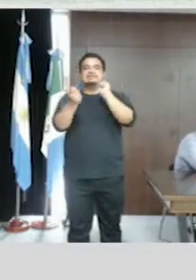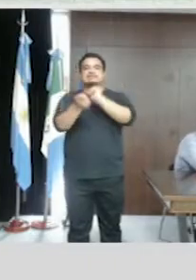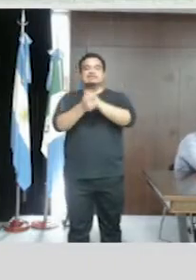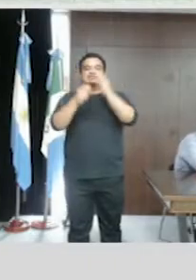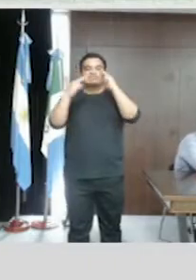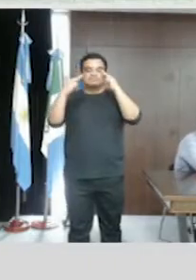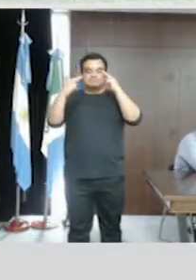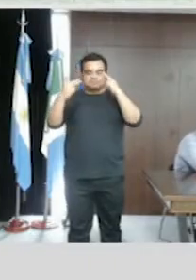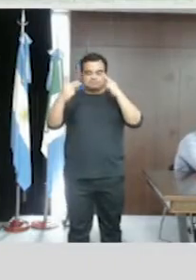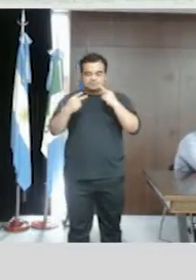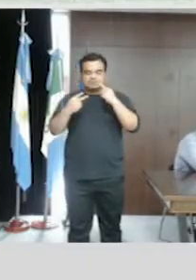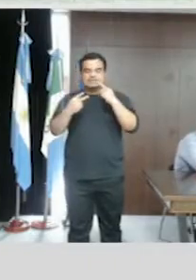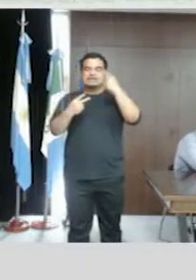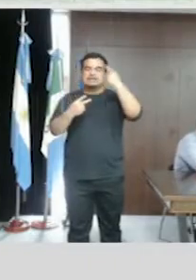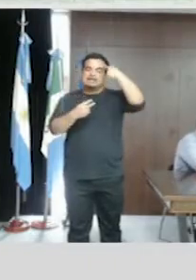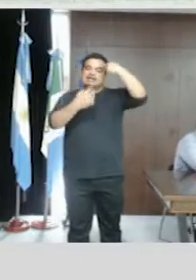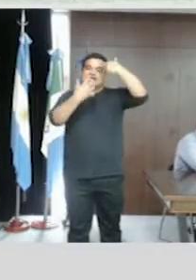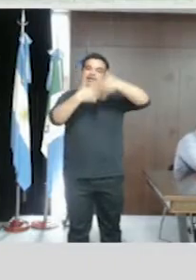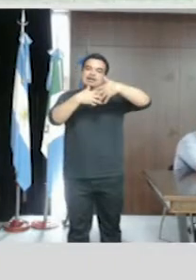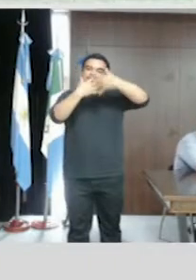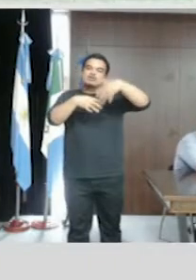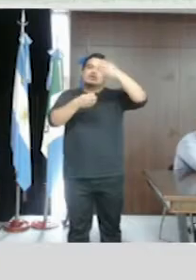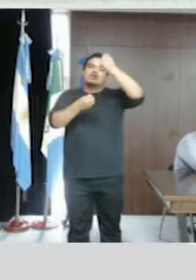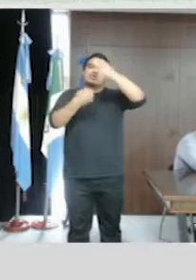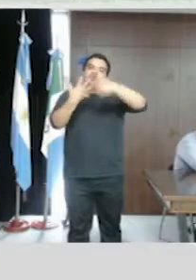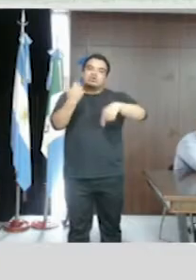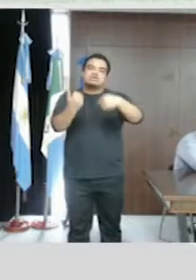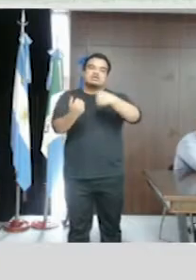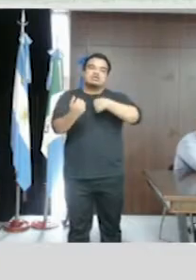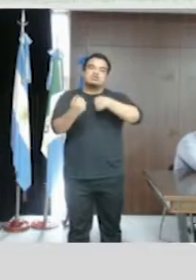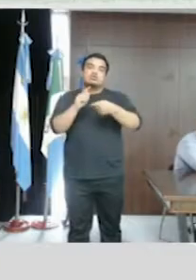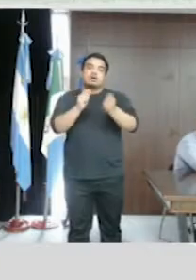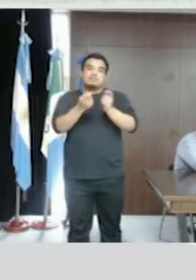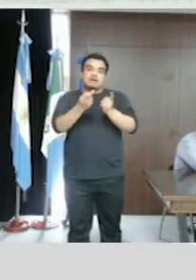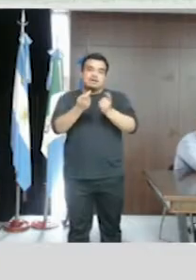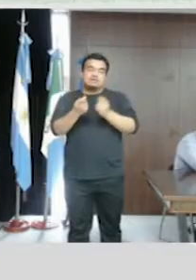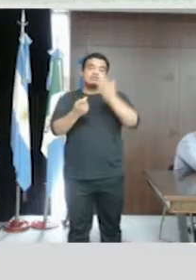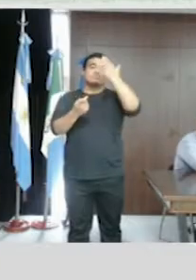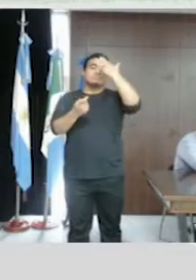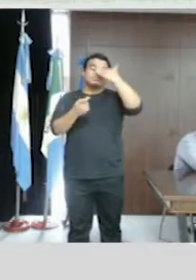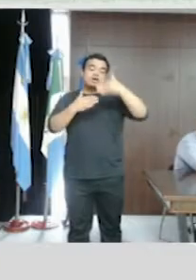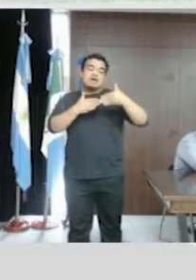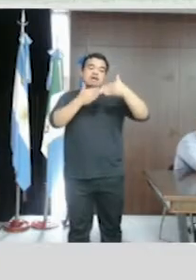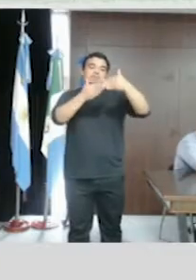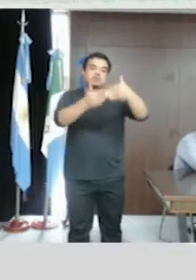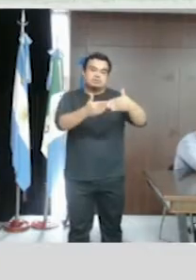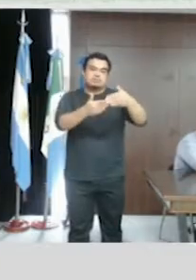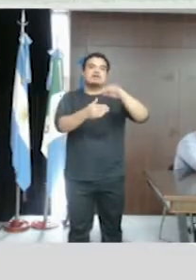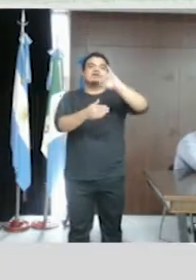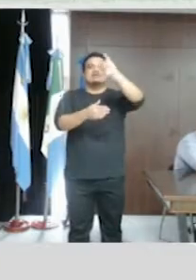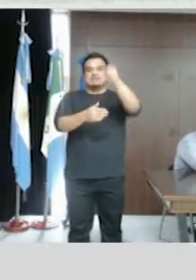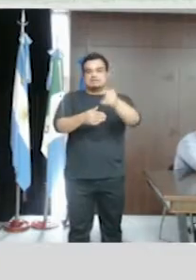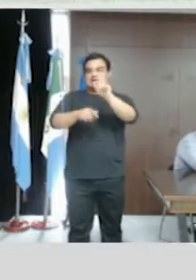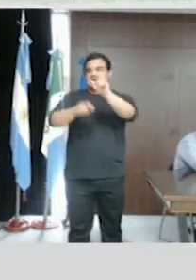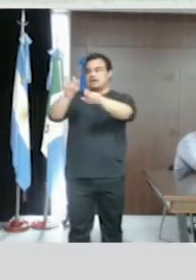autocrítica primero de lo que debo cambiar, de lo que debo perder, para después acompañar a las personas